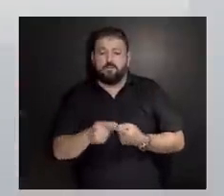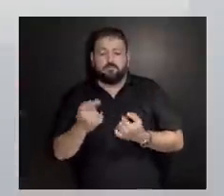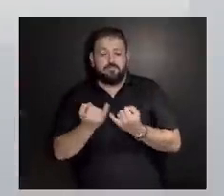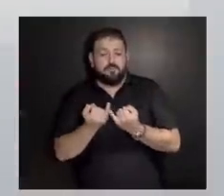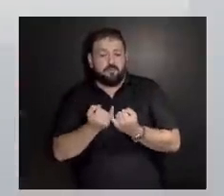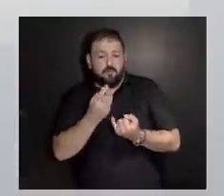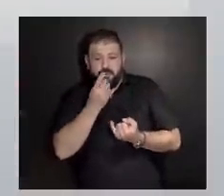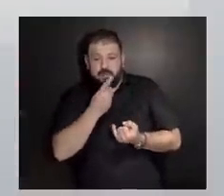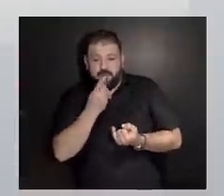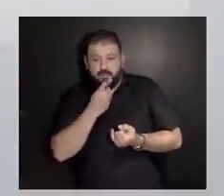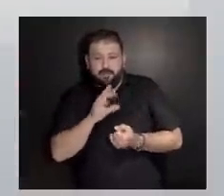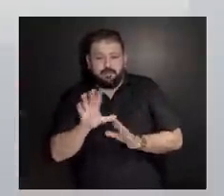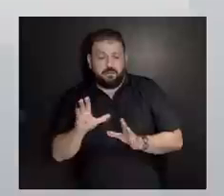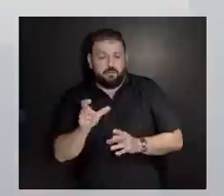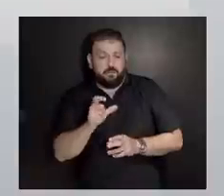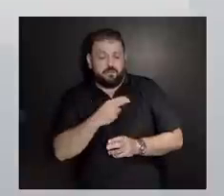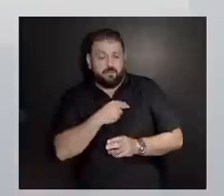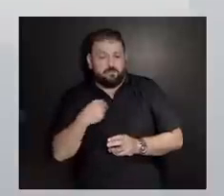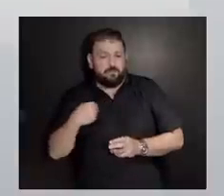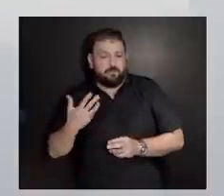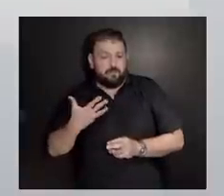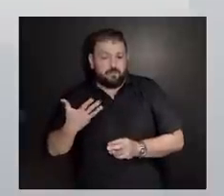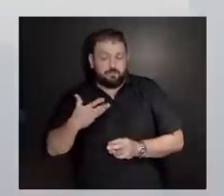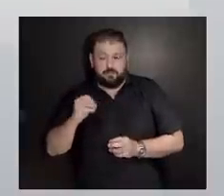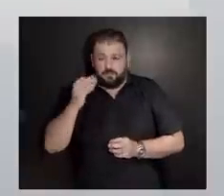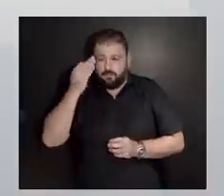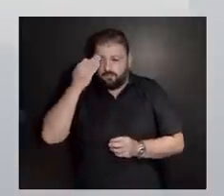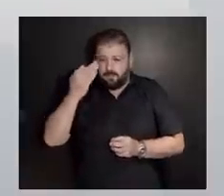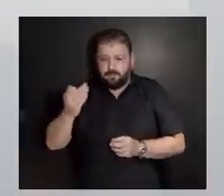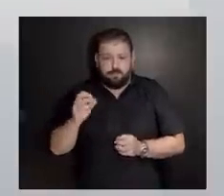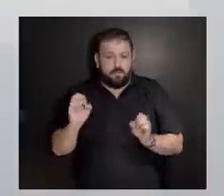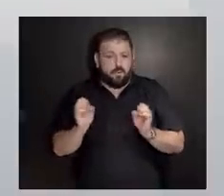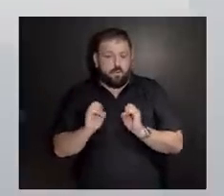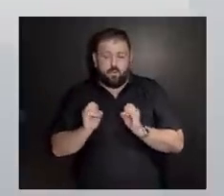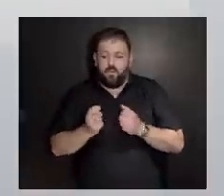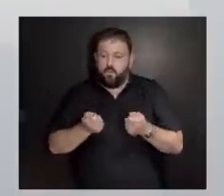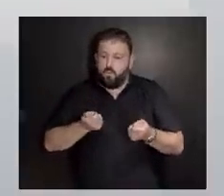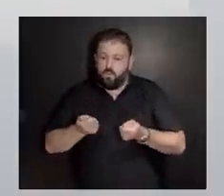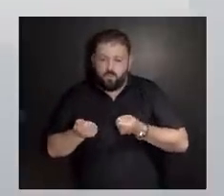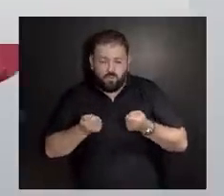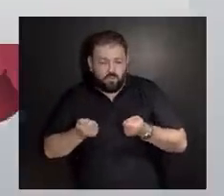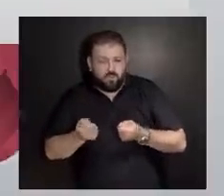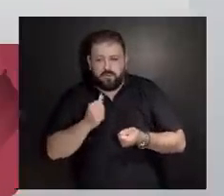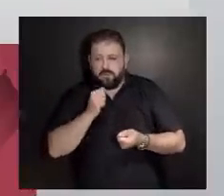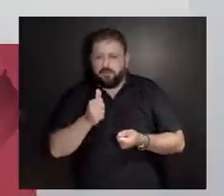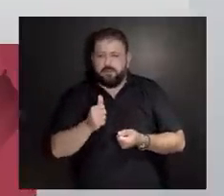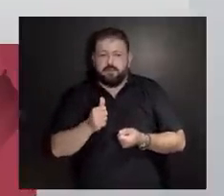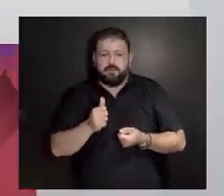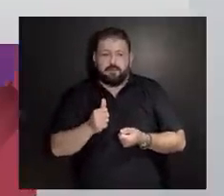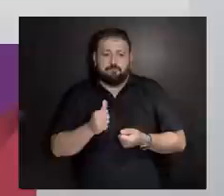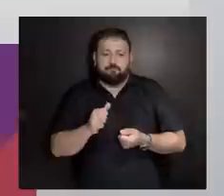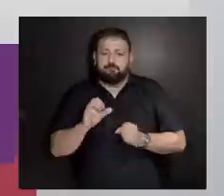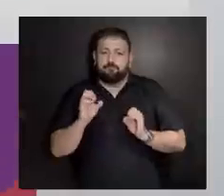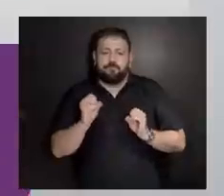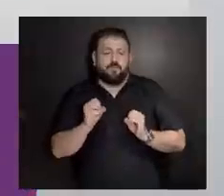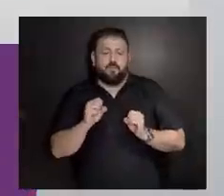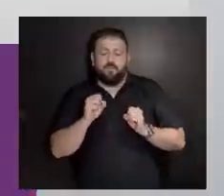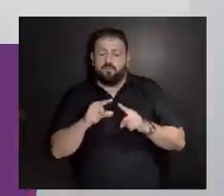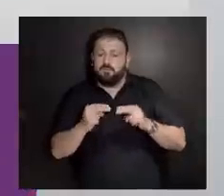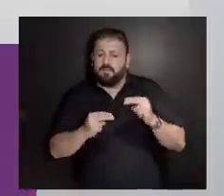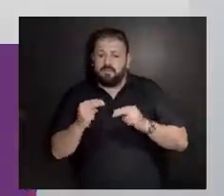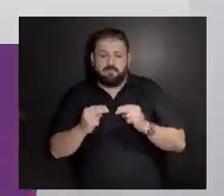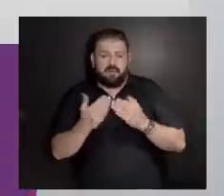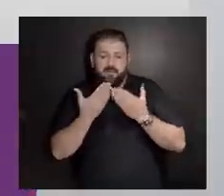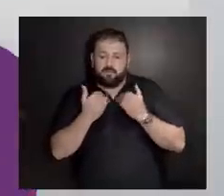diabetes ya cuando la tenemos por un tiempo y no la controlamos o no mantuvimos niveles